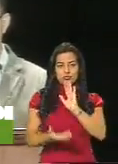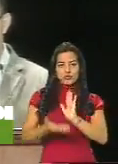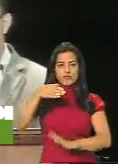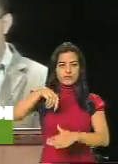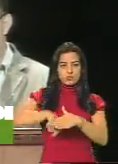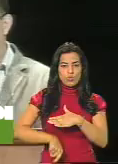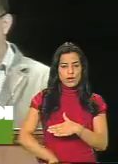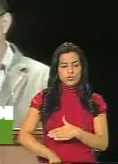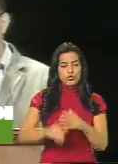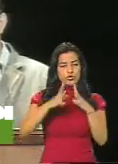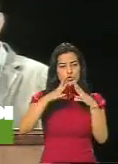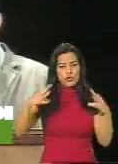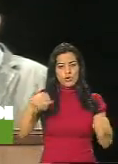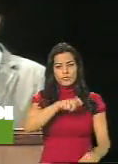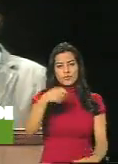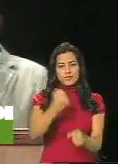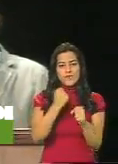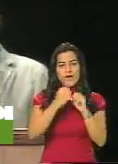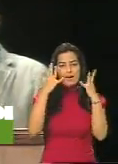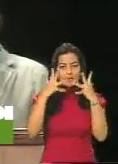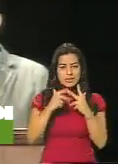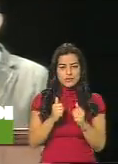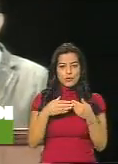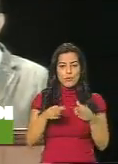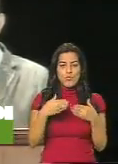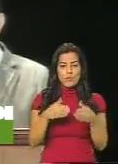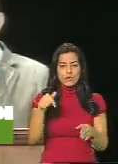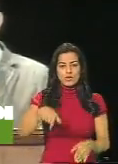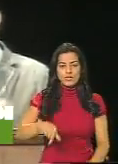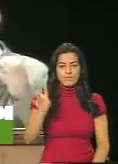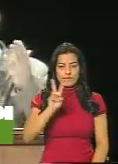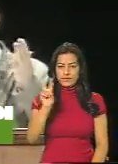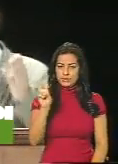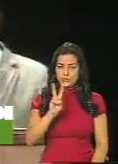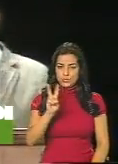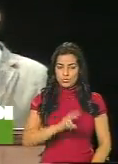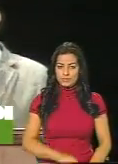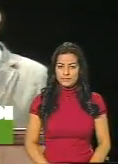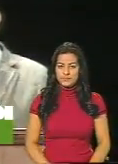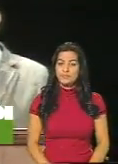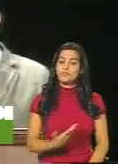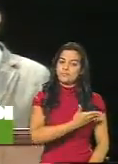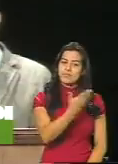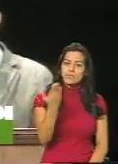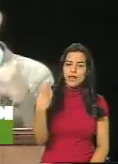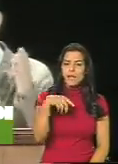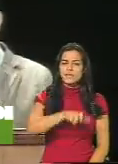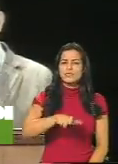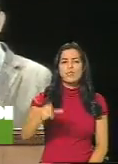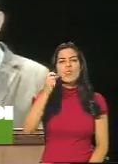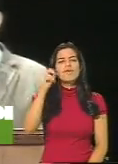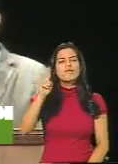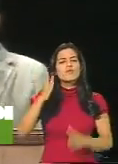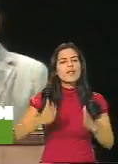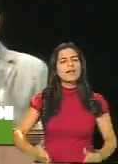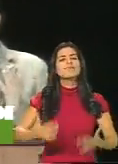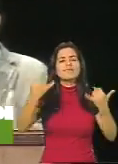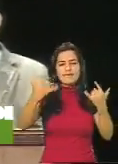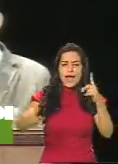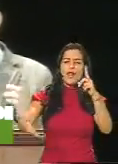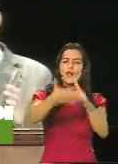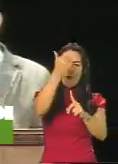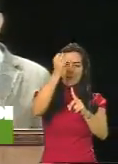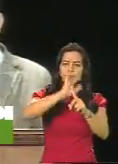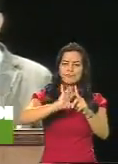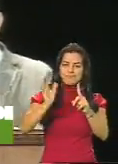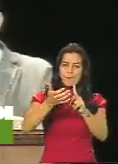el personal de la Administración Pública Nacional. Bueno, compañeras, compañeras, lo lograron. Lo